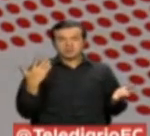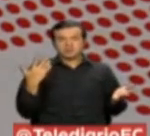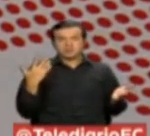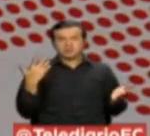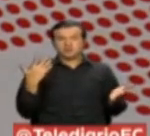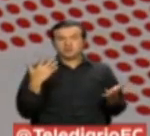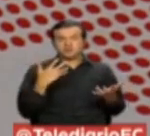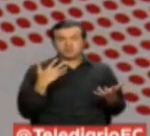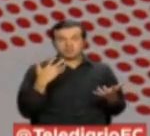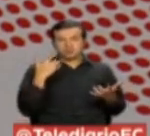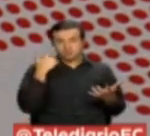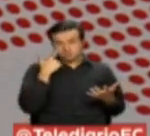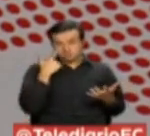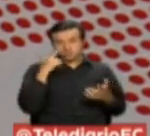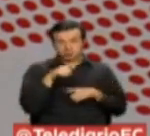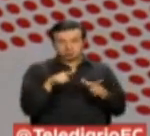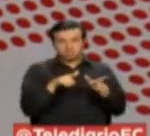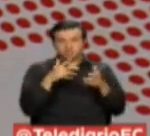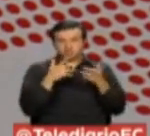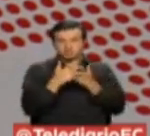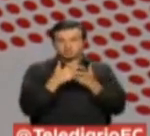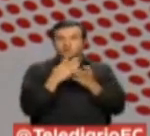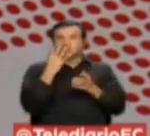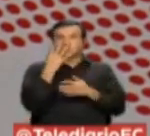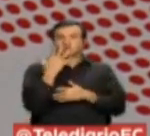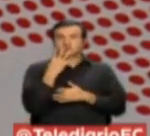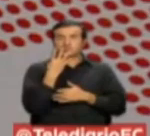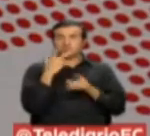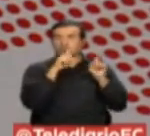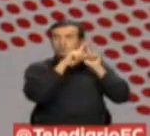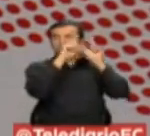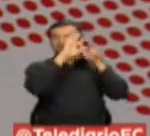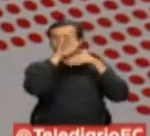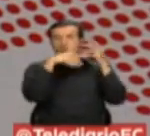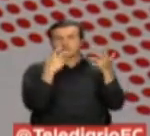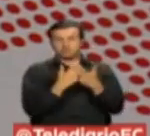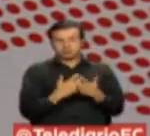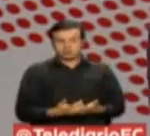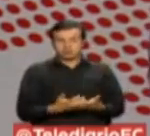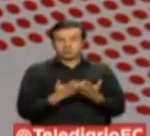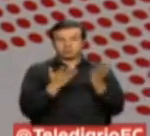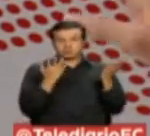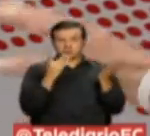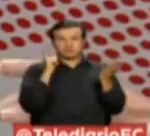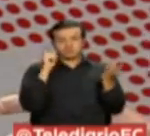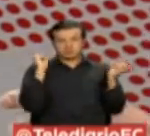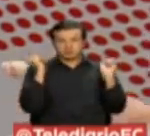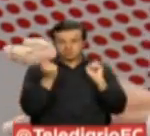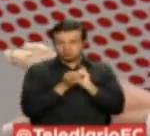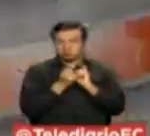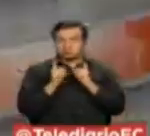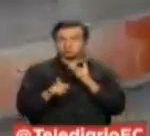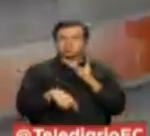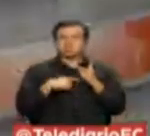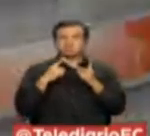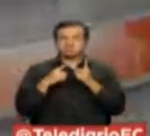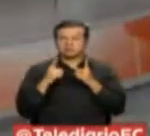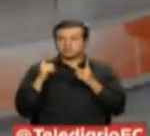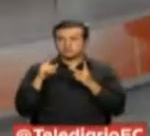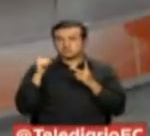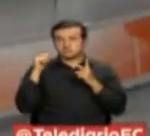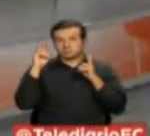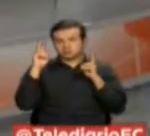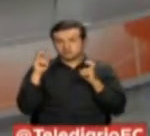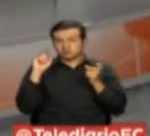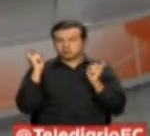funcione físicamente en un lugar donde funcionen 4 o 5 compañías más. Eso debería cambiar. ¿Qué más? Otro tema